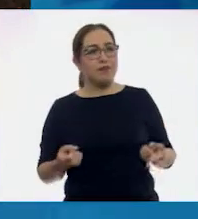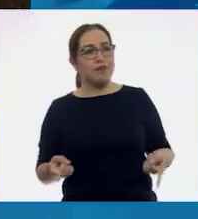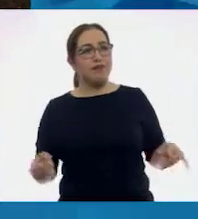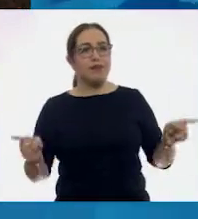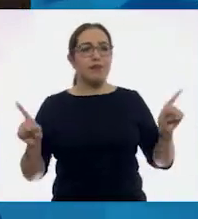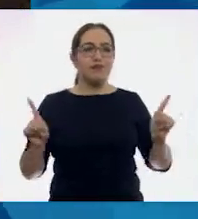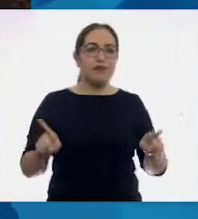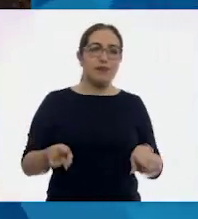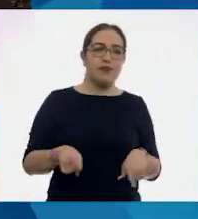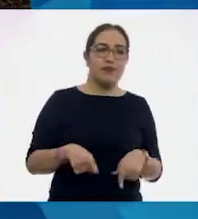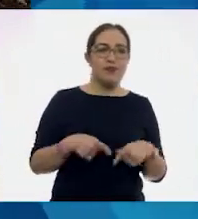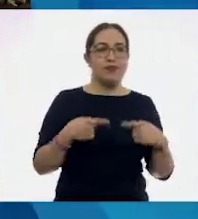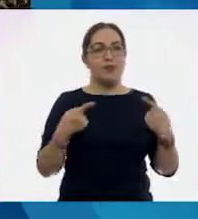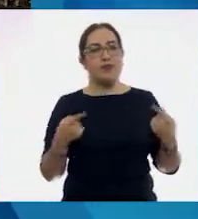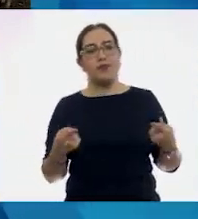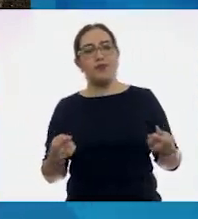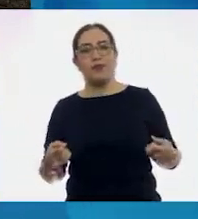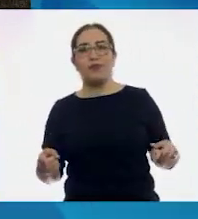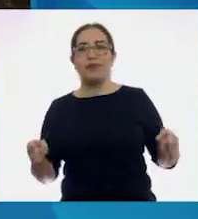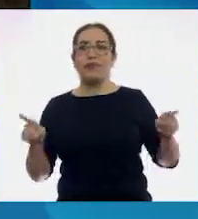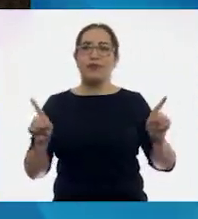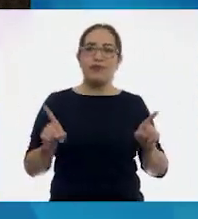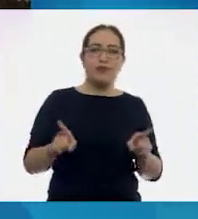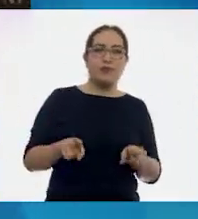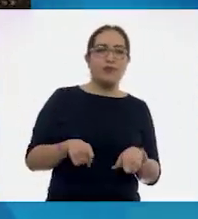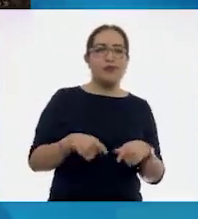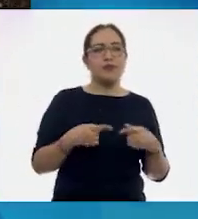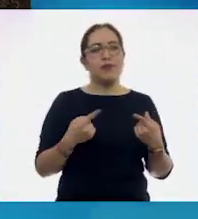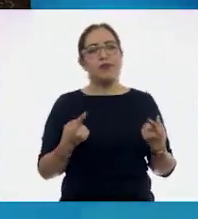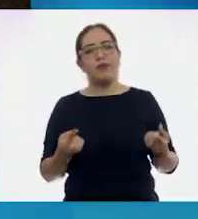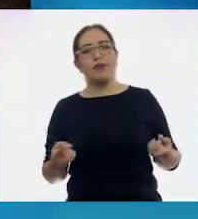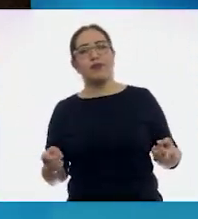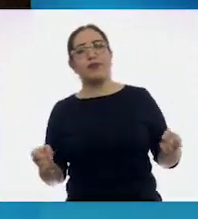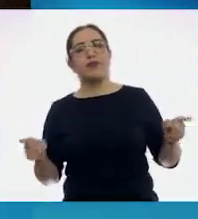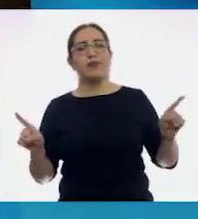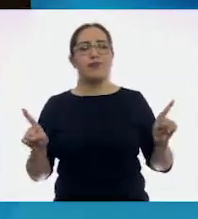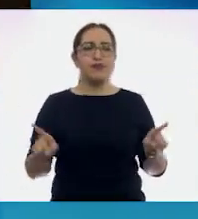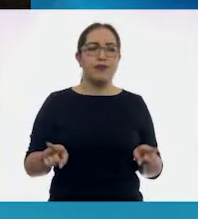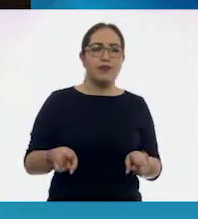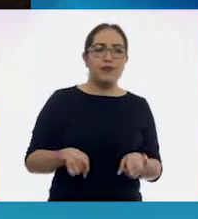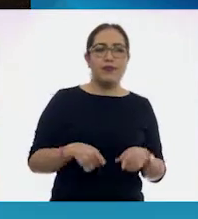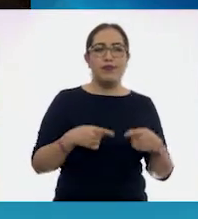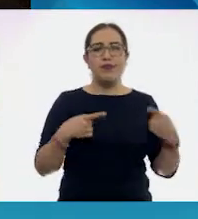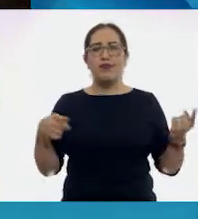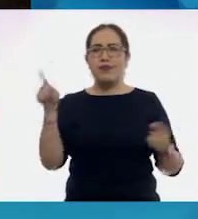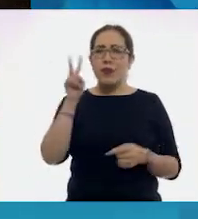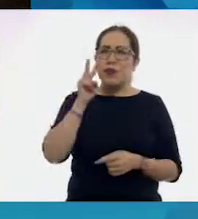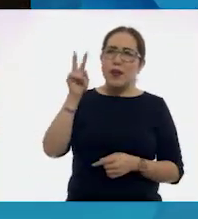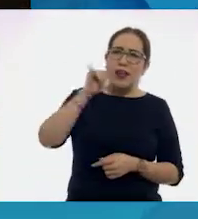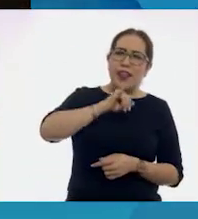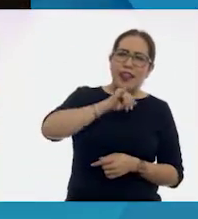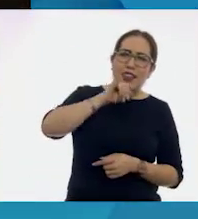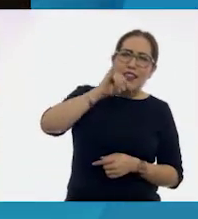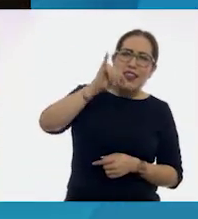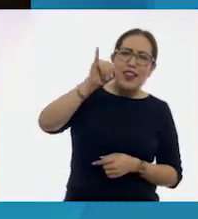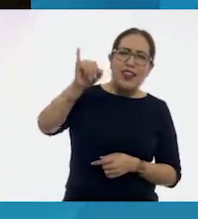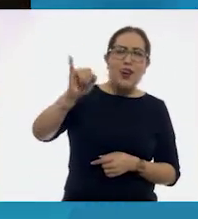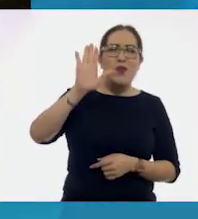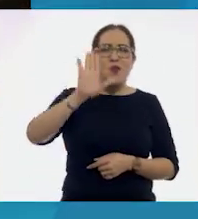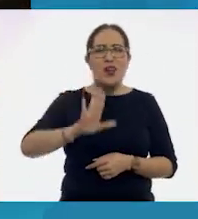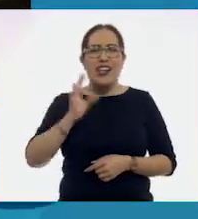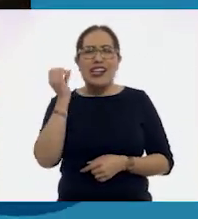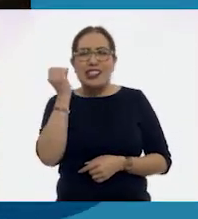La forma de zanahoria del alto cirio lo lejos